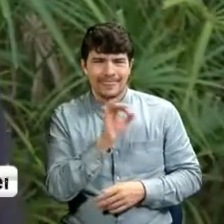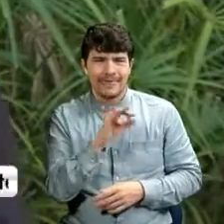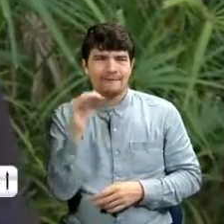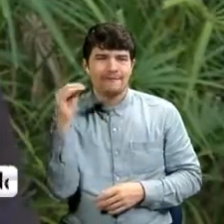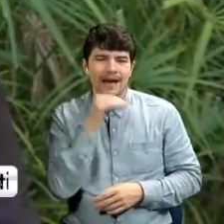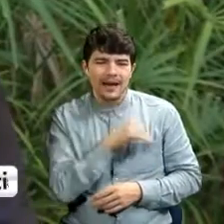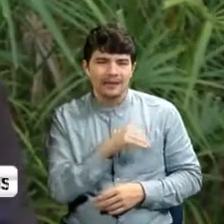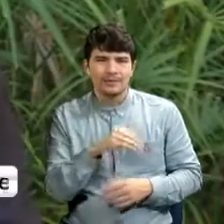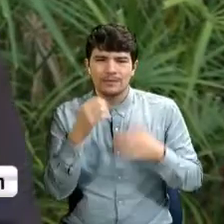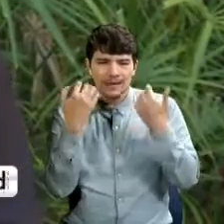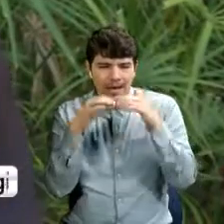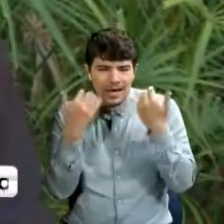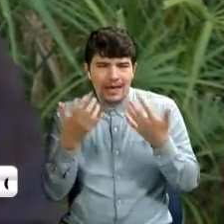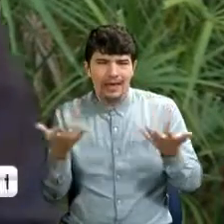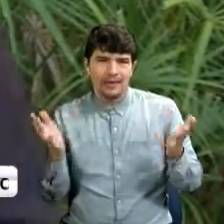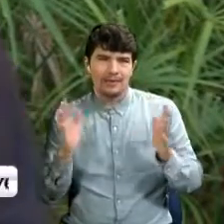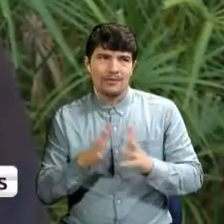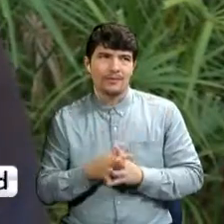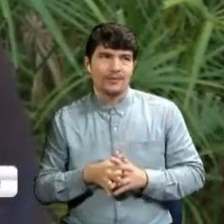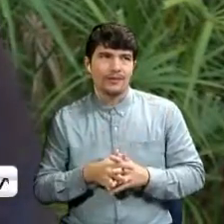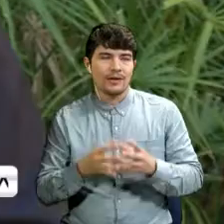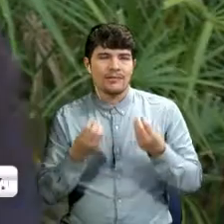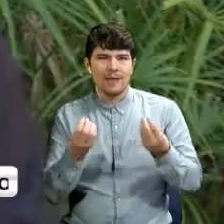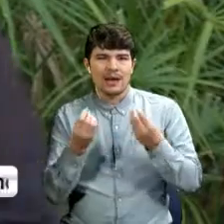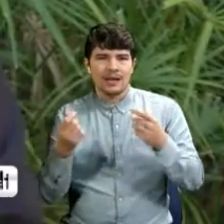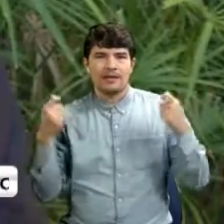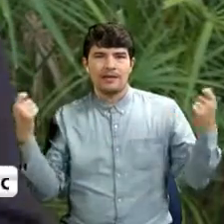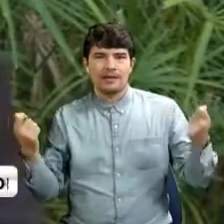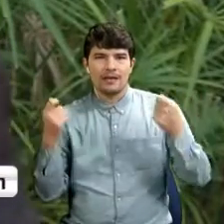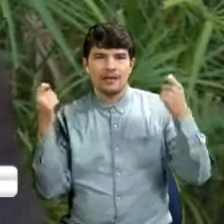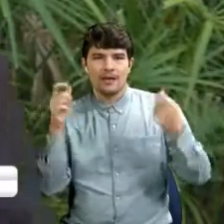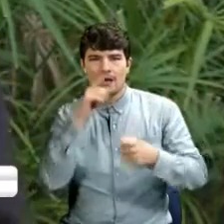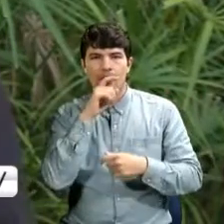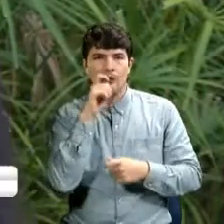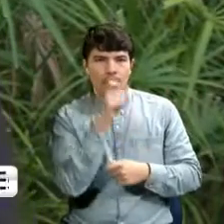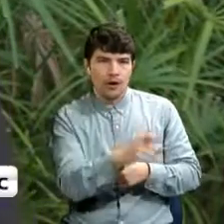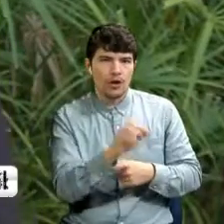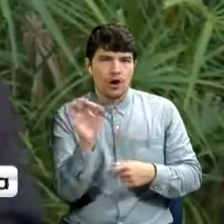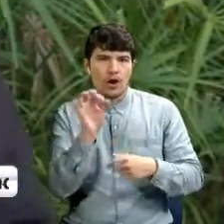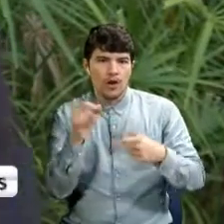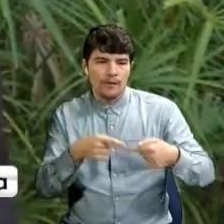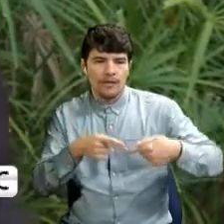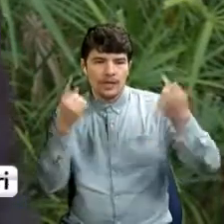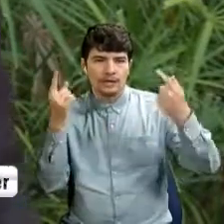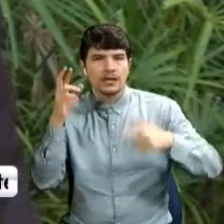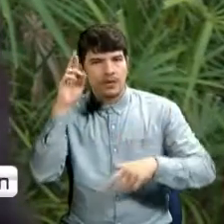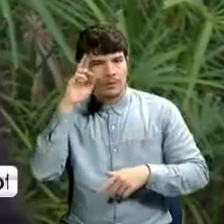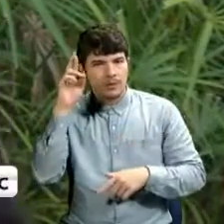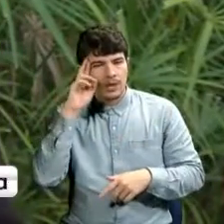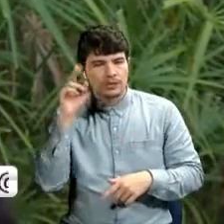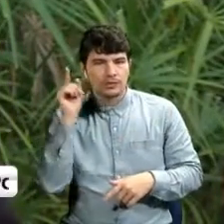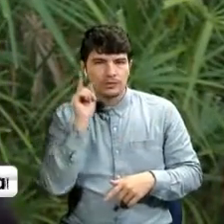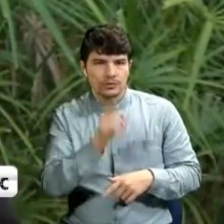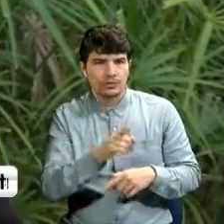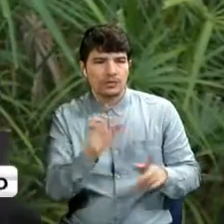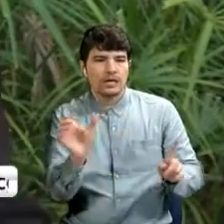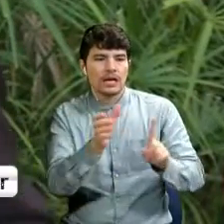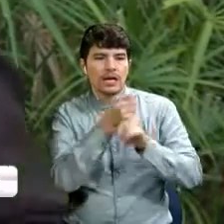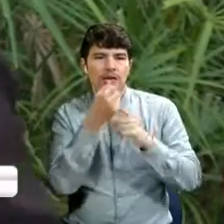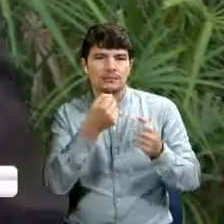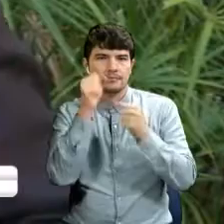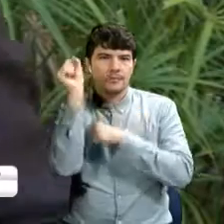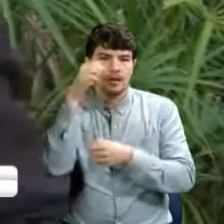miedos miedos para fomentar el odio la venganza y entonces obtener por ese camino un triunfo electoral